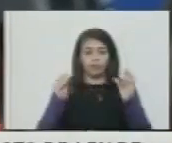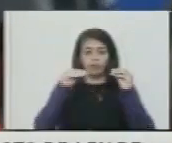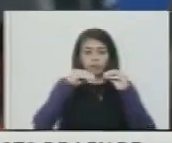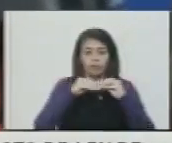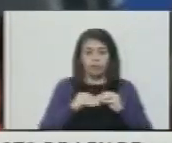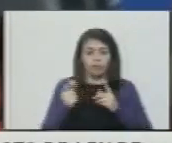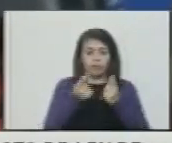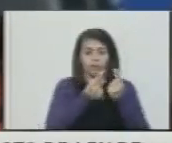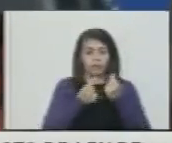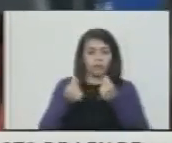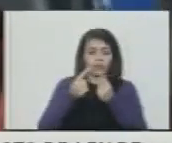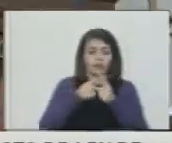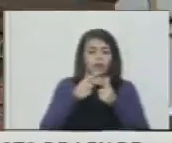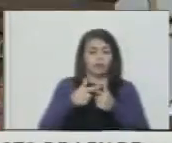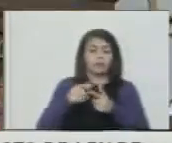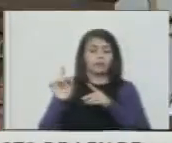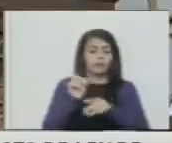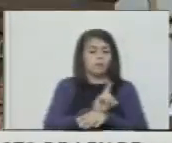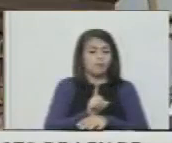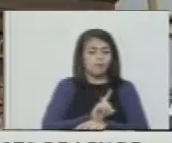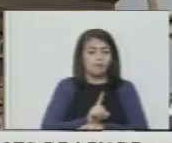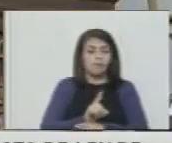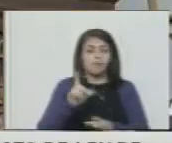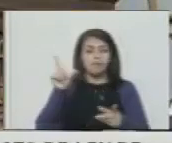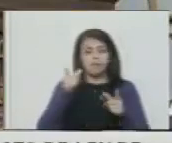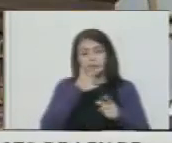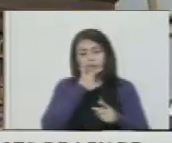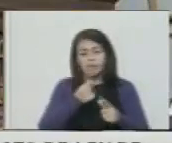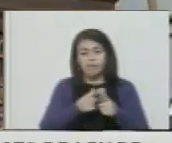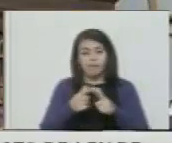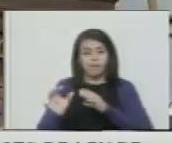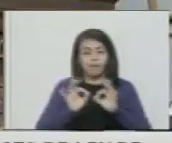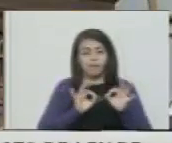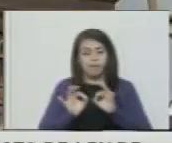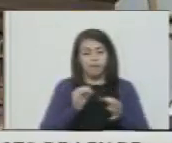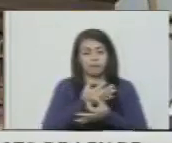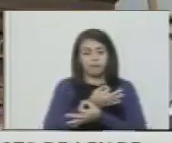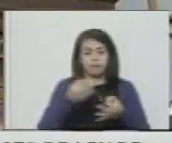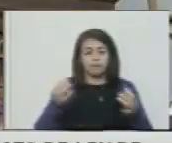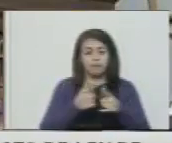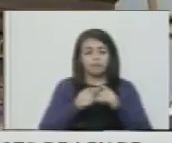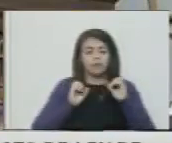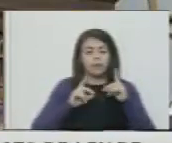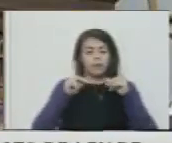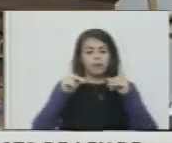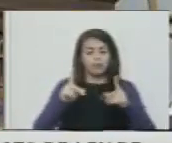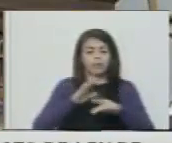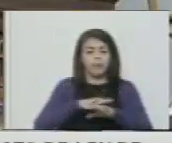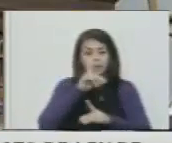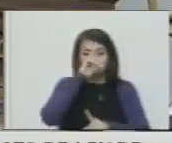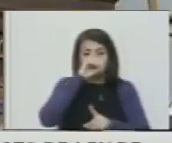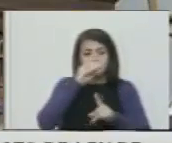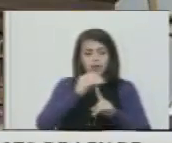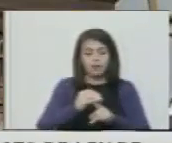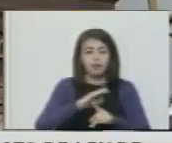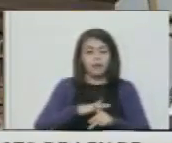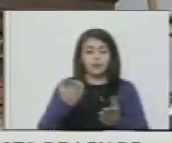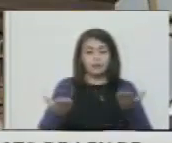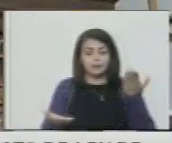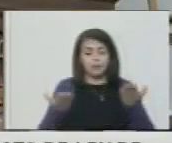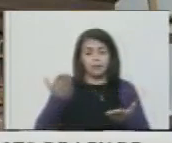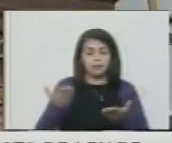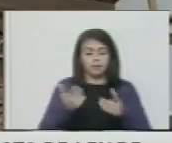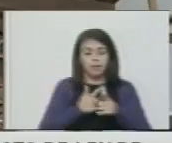proporcionalidad, adecuación, economía, celeridad, simplicidad, eficacia, eficiencia, oportunidad,